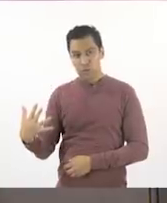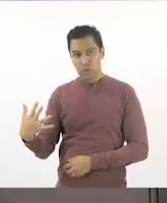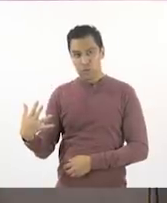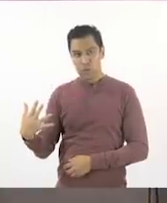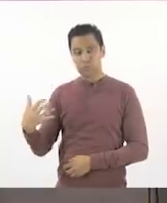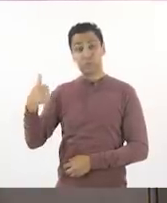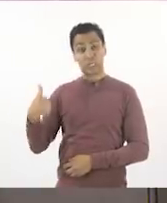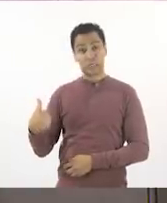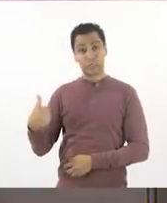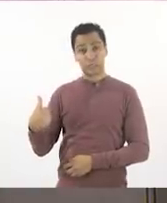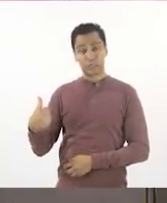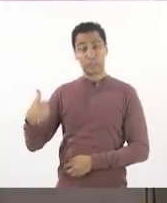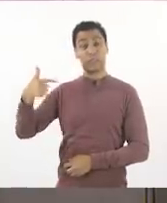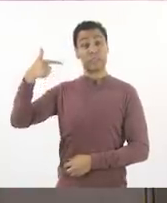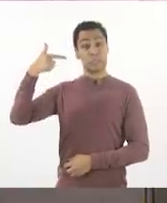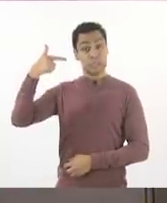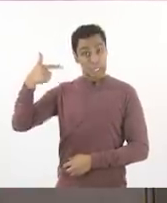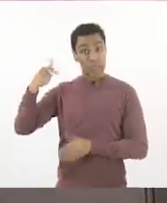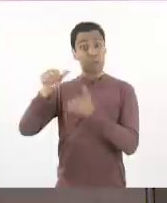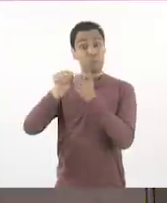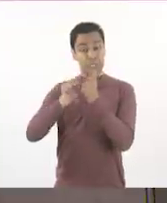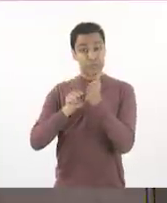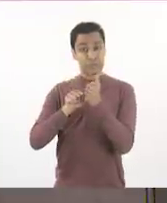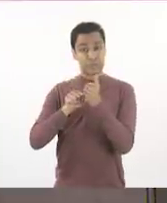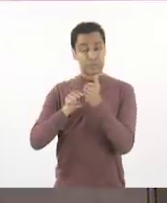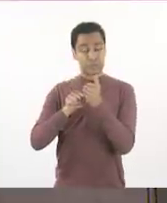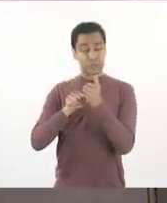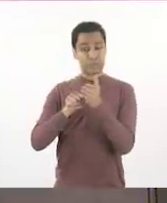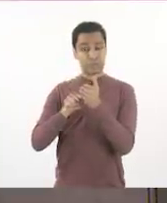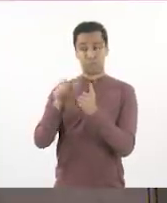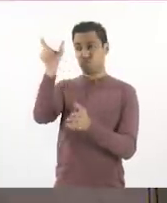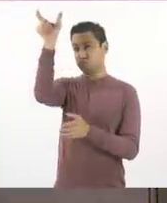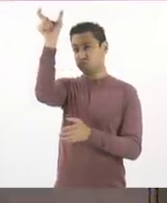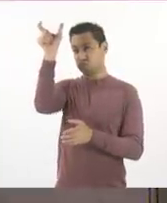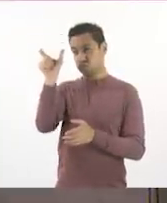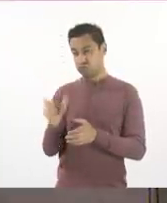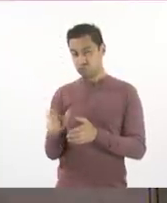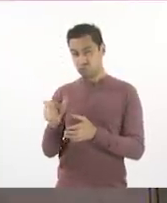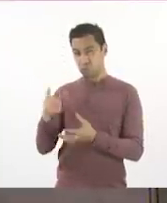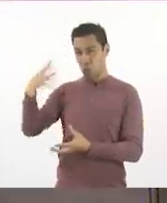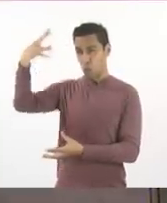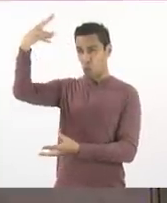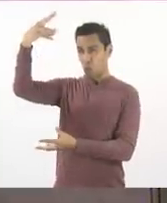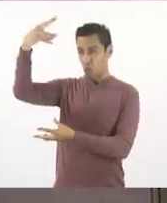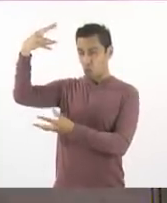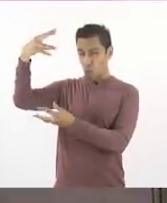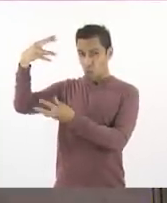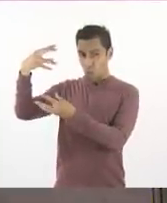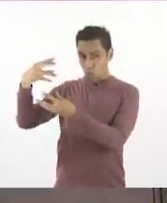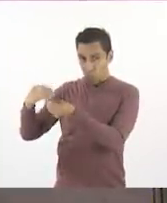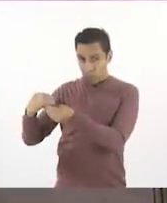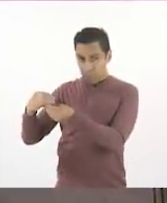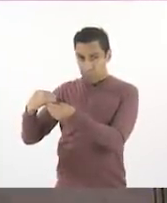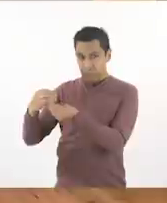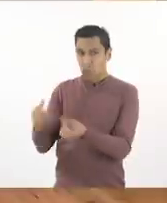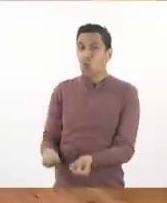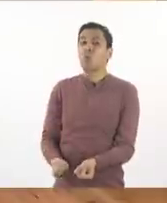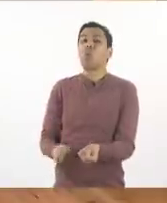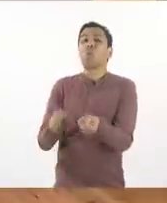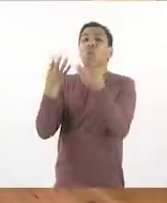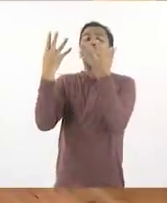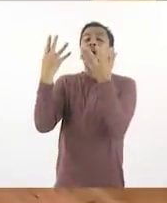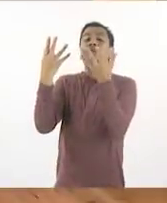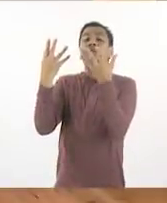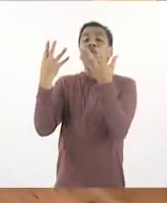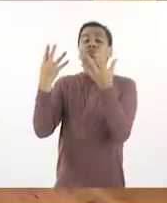5, 6. 7 meses. 7 meses. Y si hacemos la suma de todos los meses, ¿cuántos